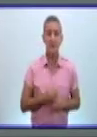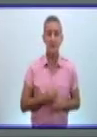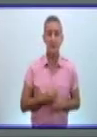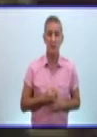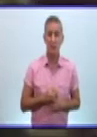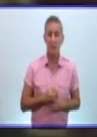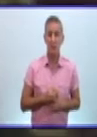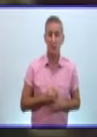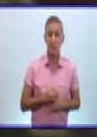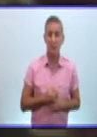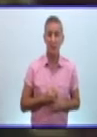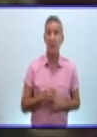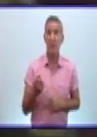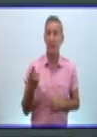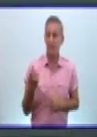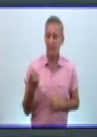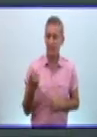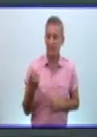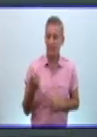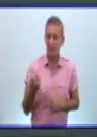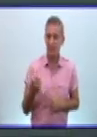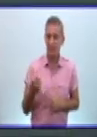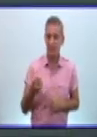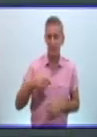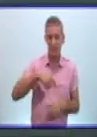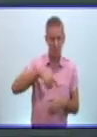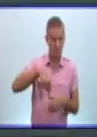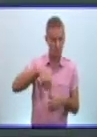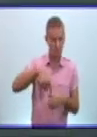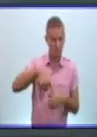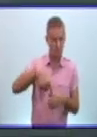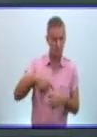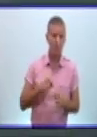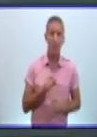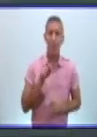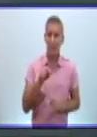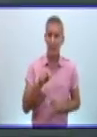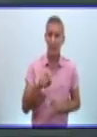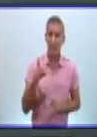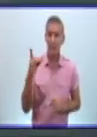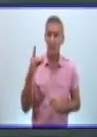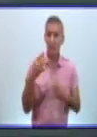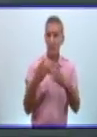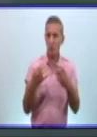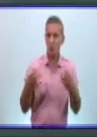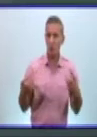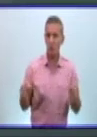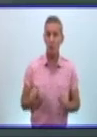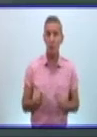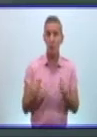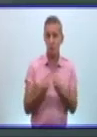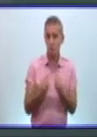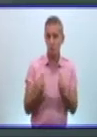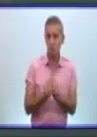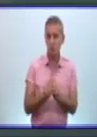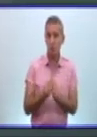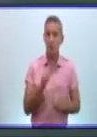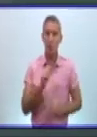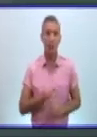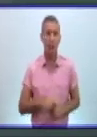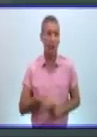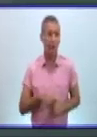a los refrescos su efervescencia. Esta es una disolución de un sólido en un líquido.